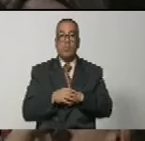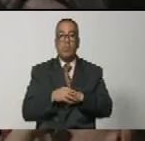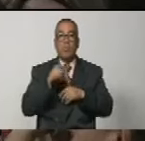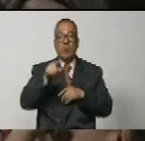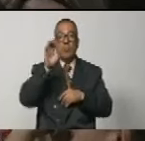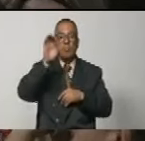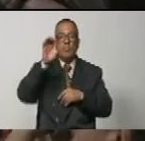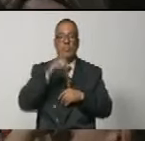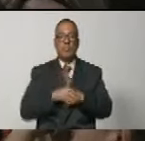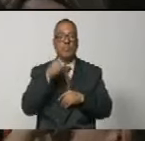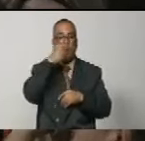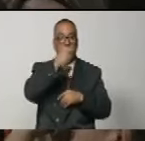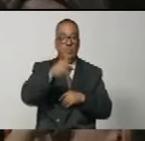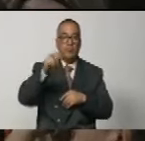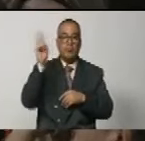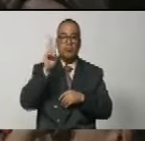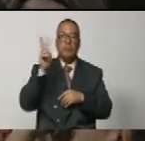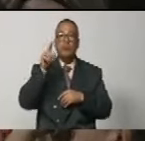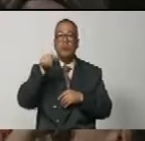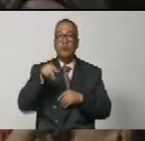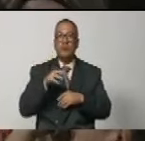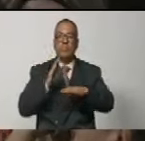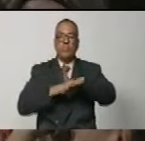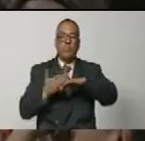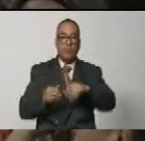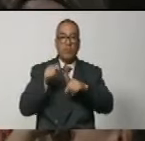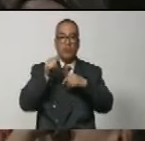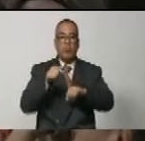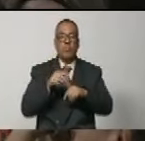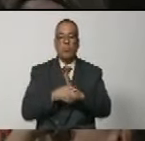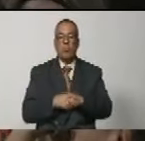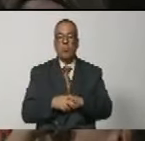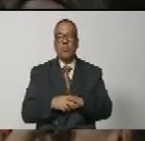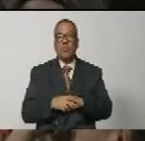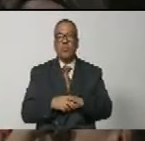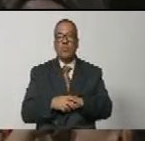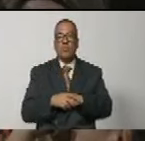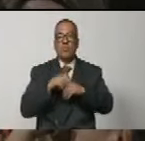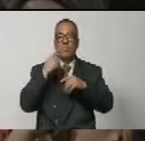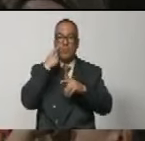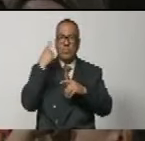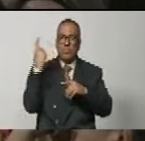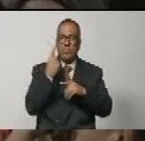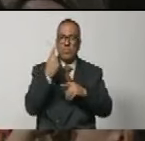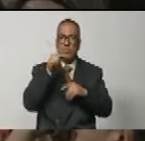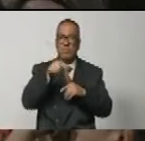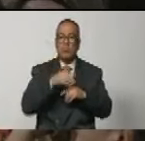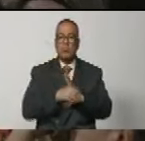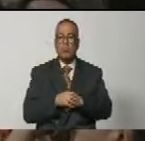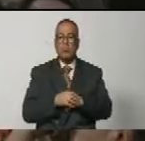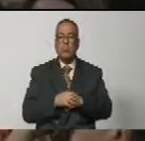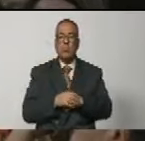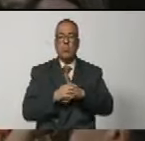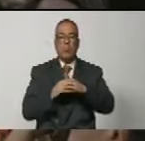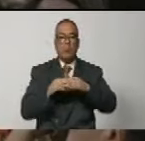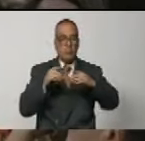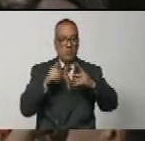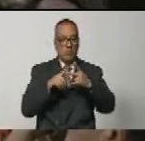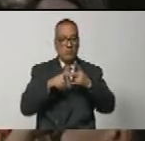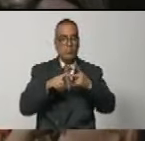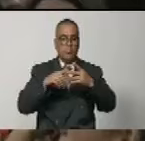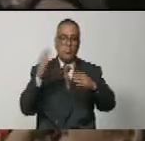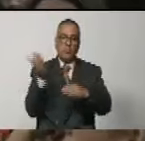este país, al pueblo de Venezuela, porque justamente cuando fuimos impactados, estamos impactados por